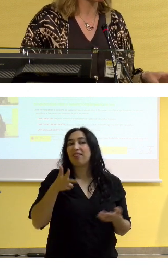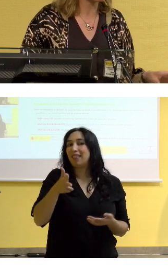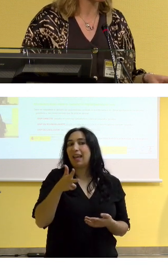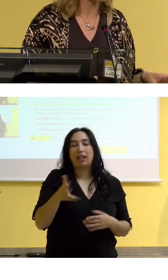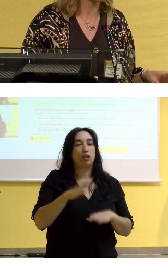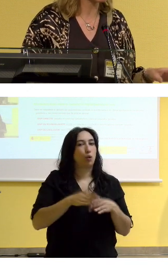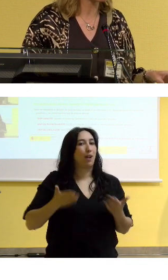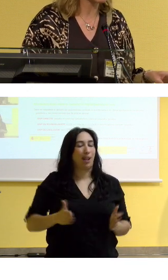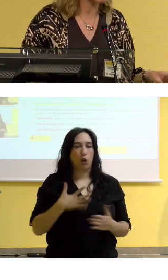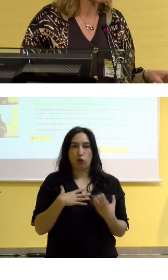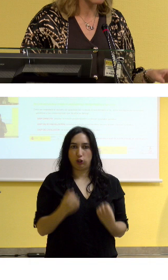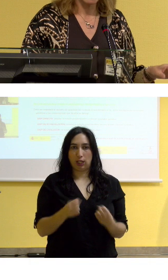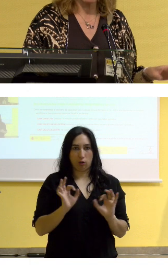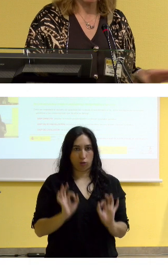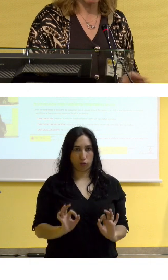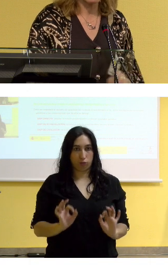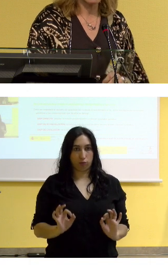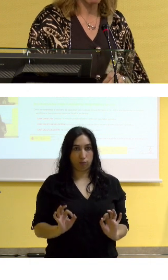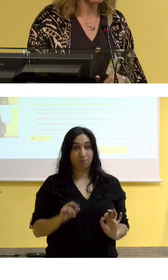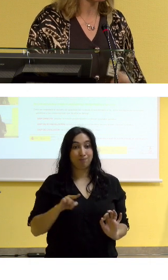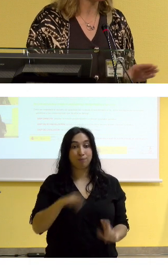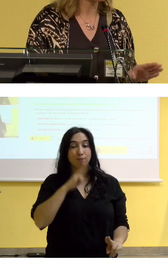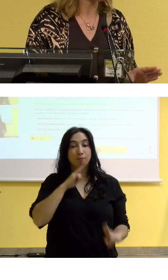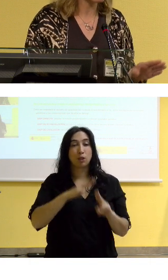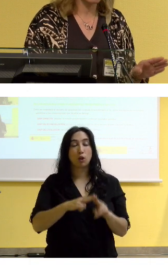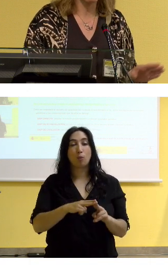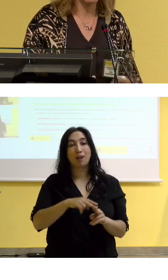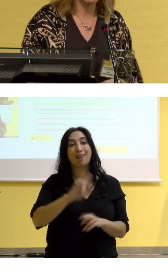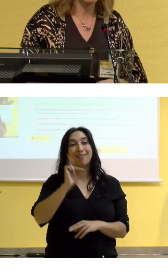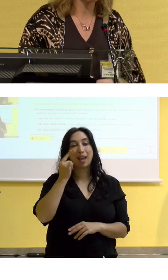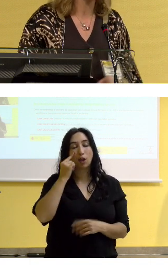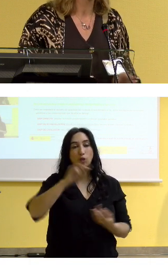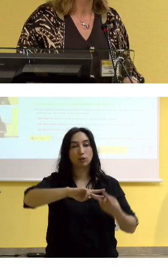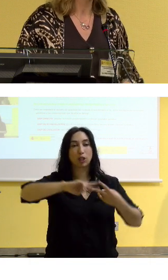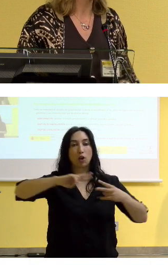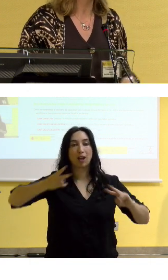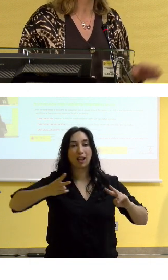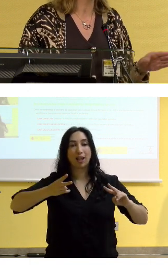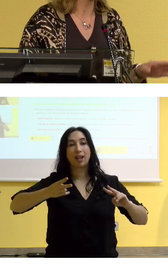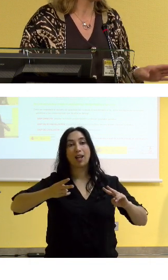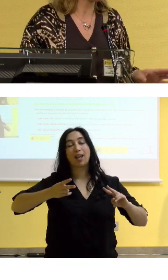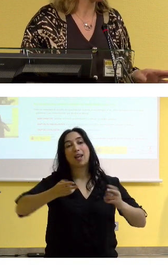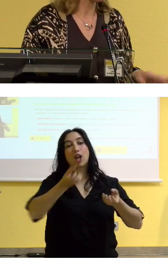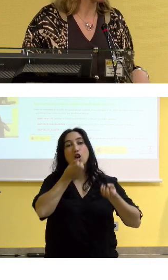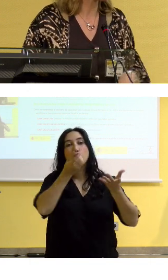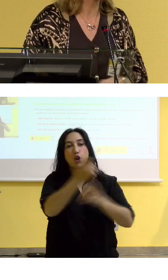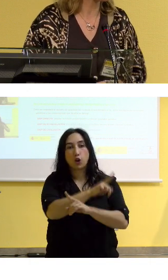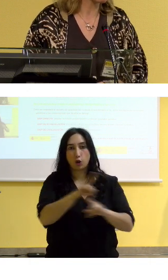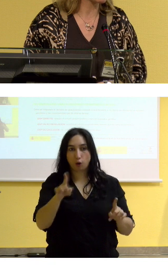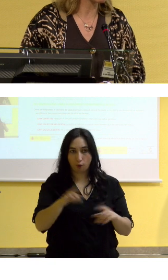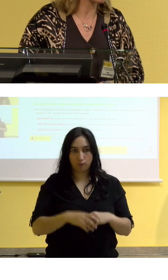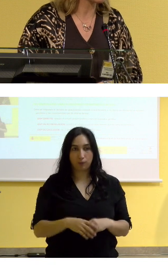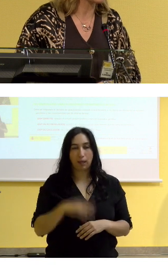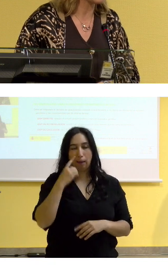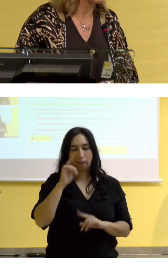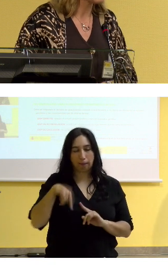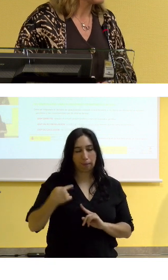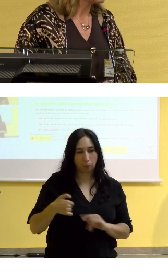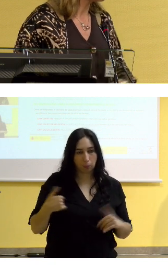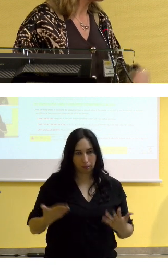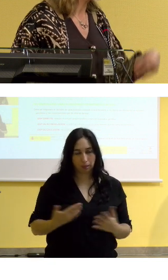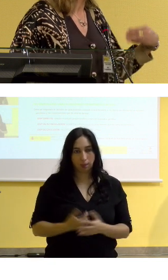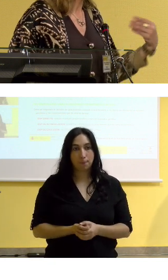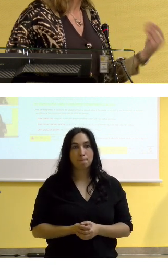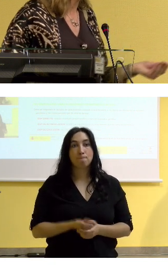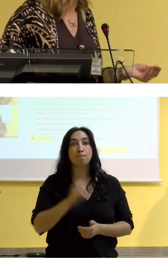a tener una descendencia sana. Eso es lo que se llama el diagnóstico genético de no revelación y vamos a ver qué repercusión tiene.